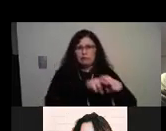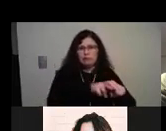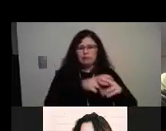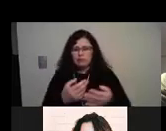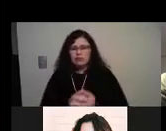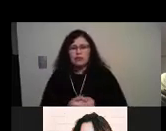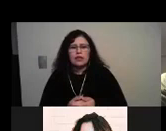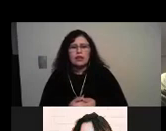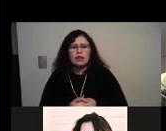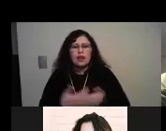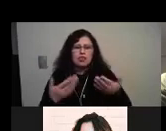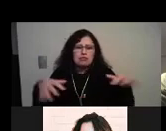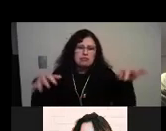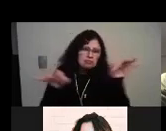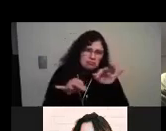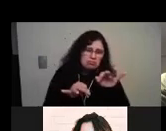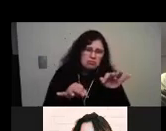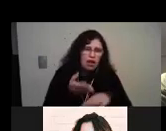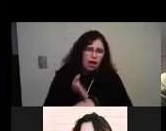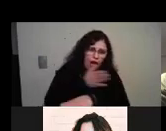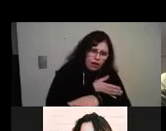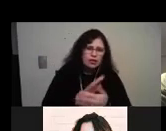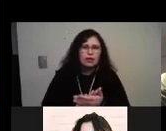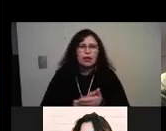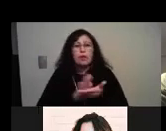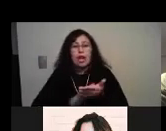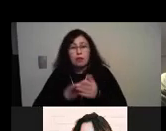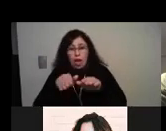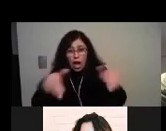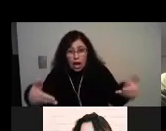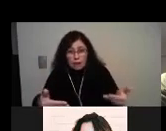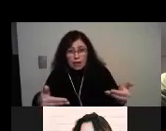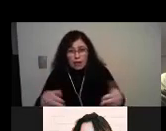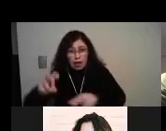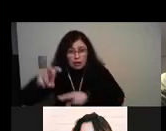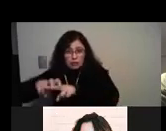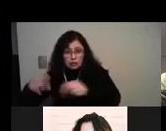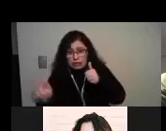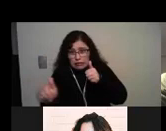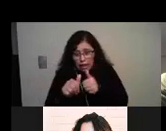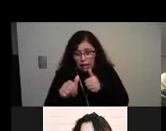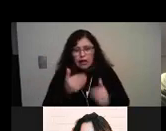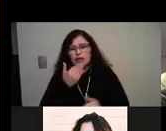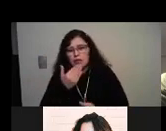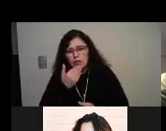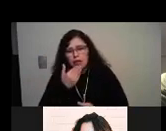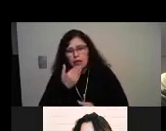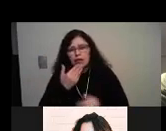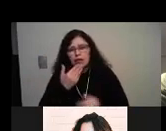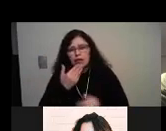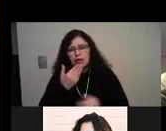dije, consejos previos, tenga la camilla, la camilla o la silla cerca, tenga conocimiento sobre transferencia, el